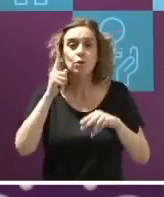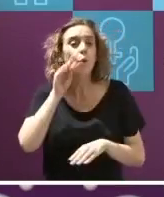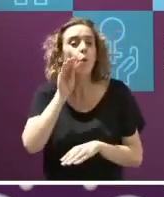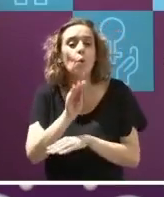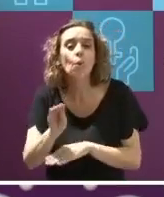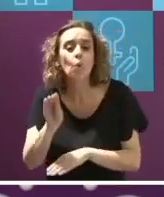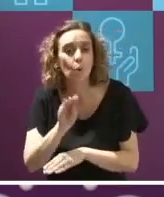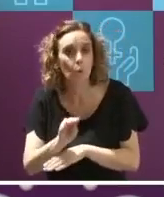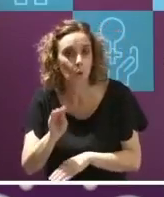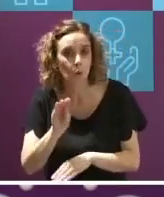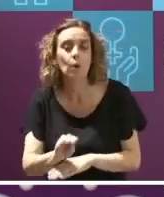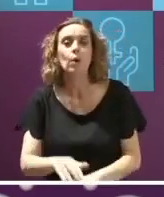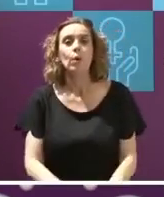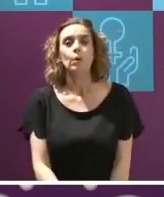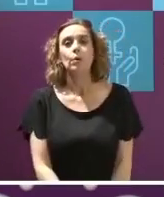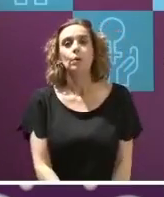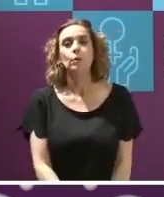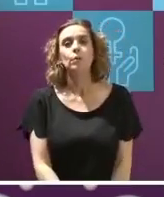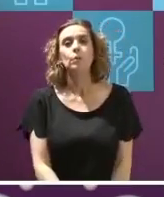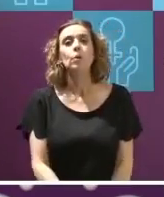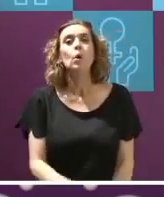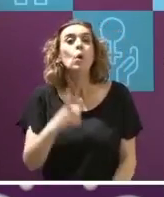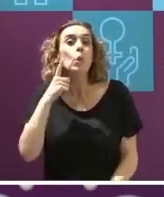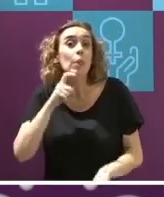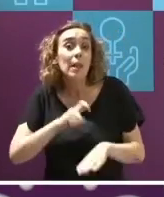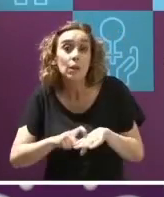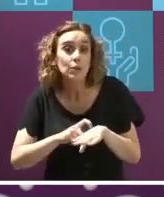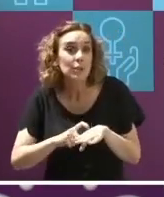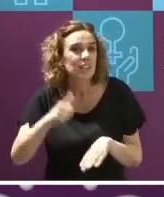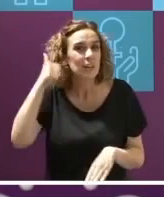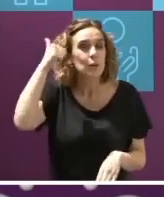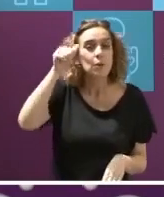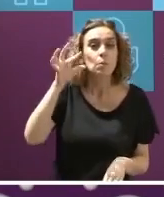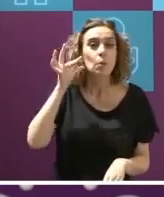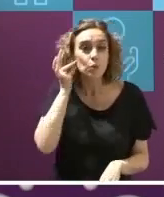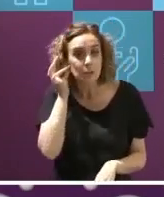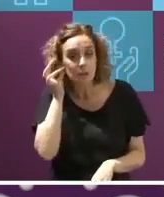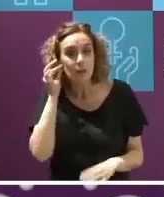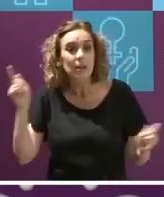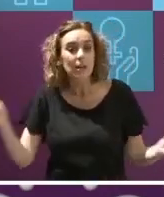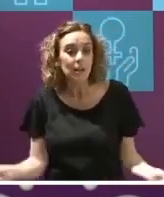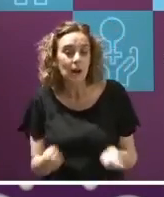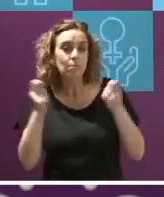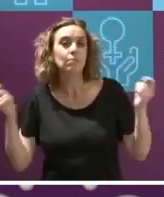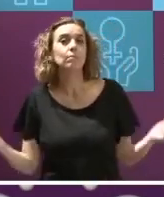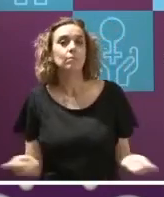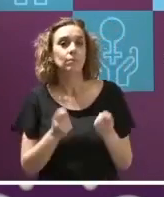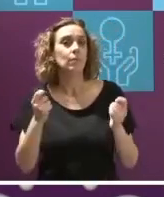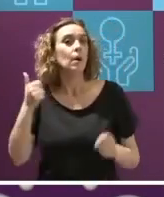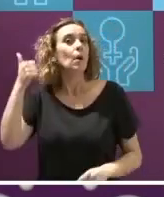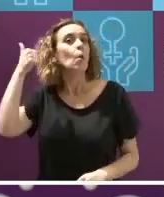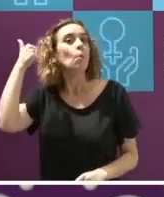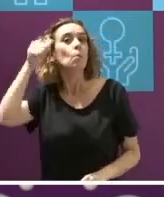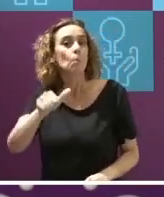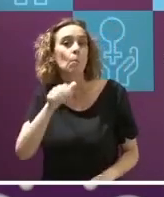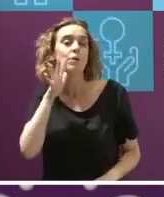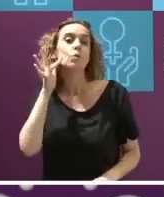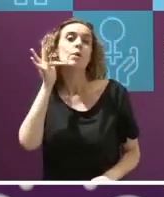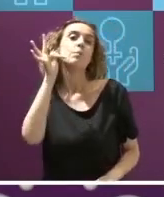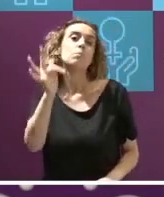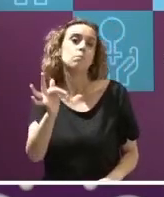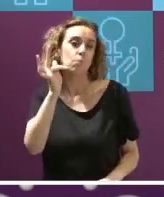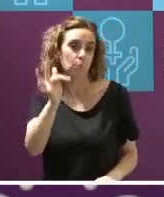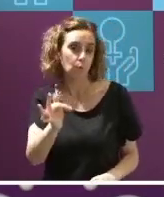la desconstrucción de los estereotipos de género y la promoción de masculinidades